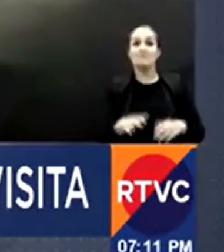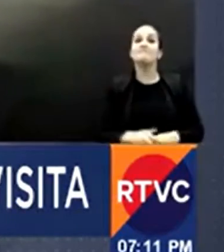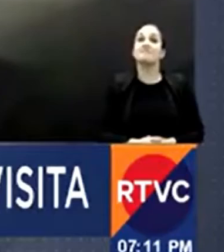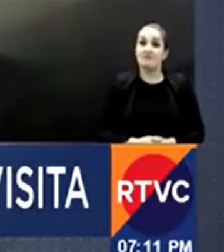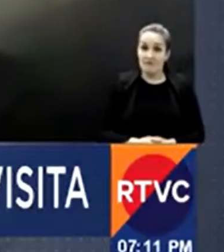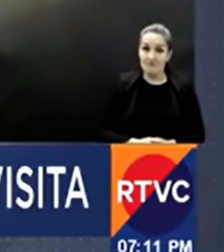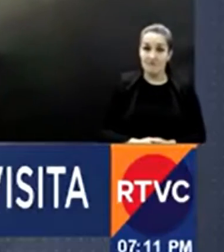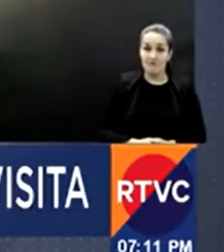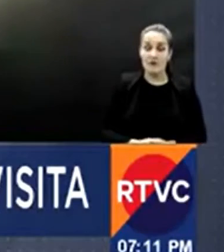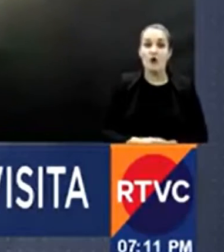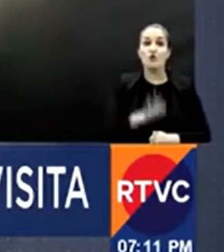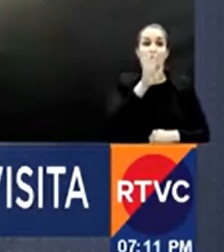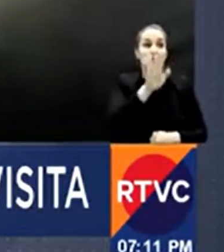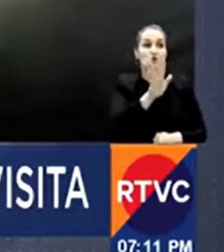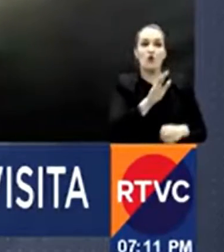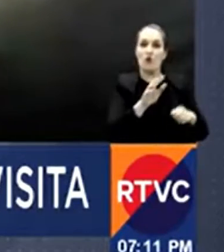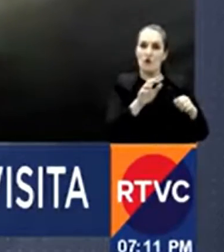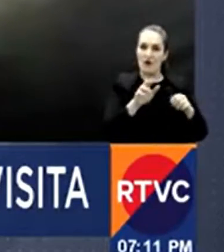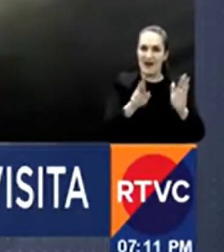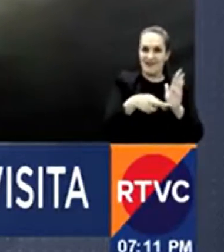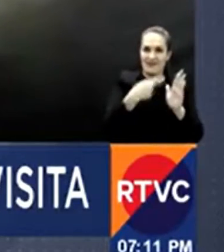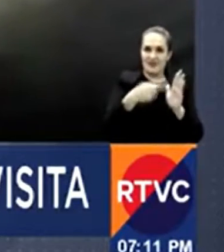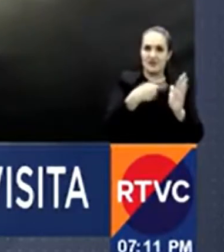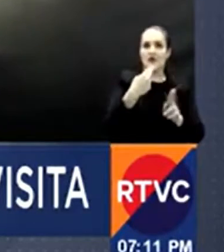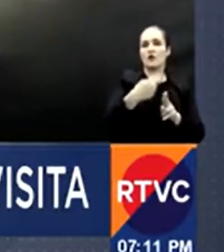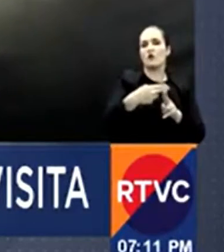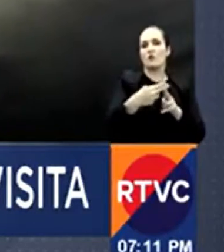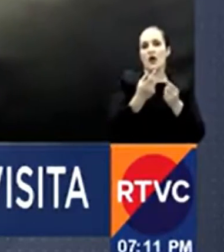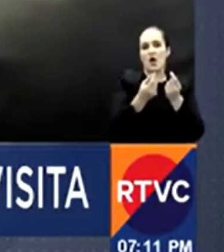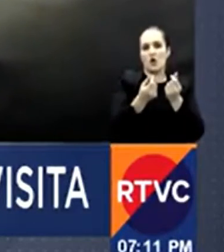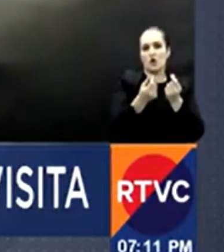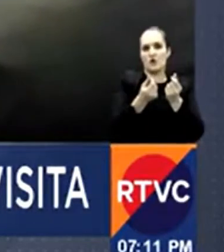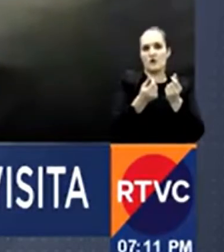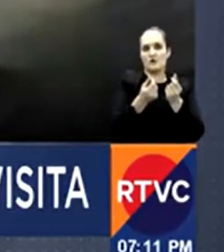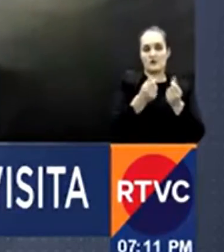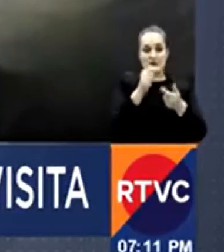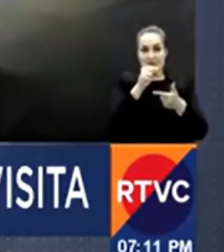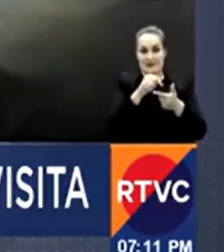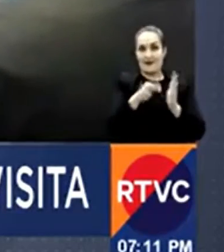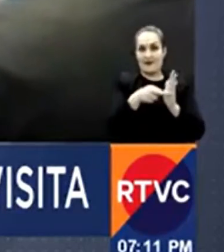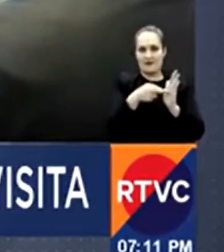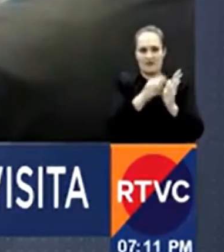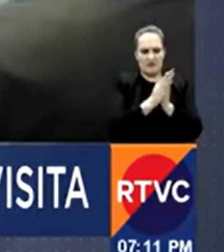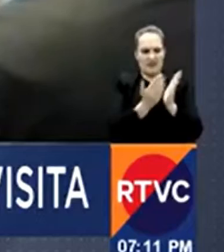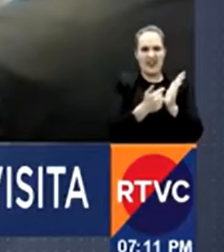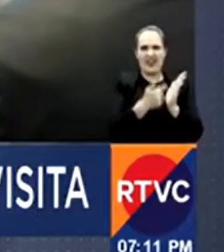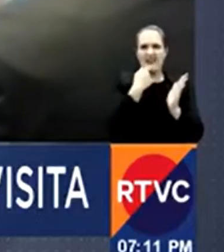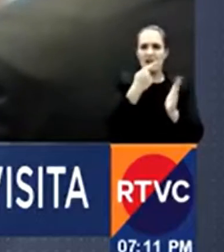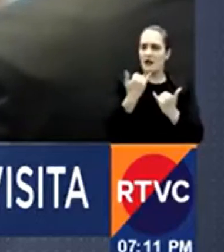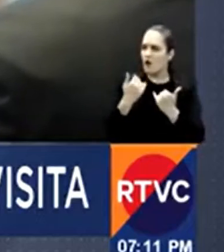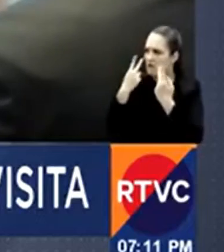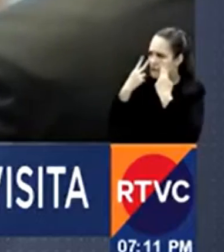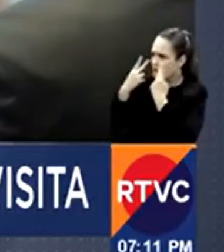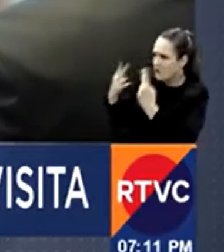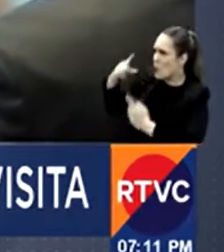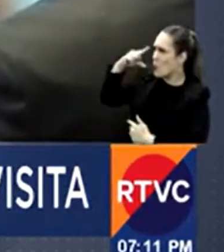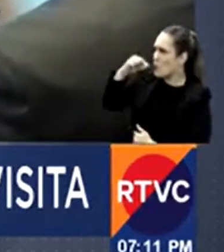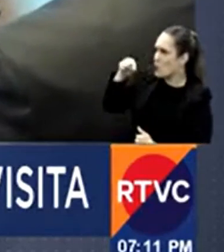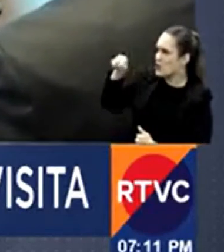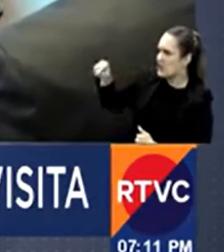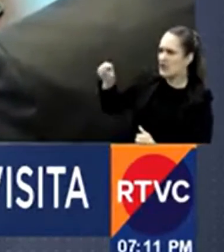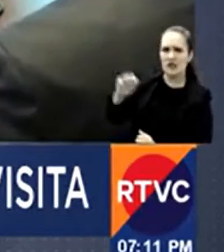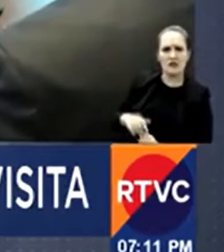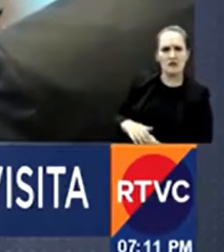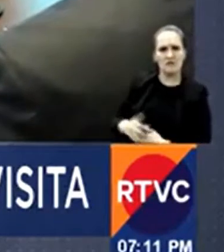más respetada, habla de la estalinización de Putin, es decir, lo